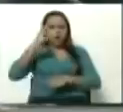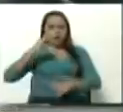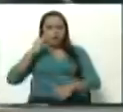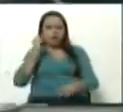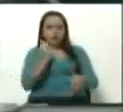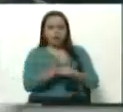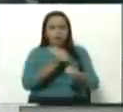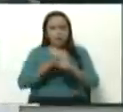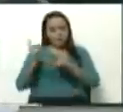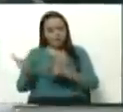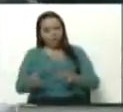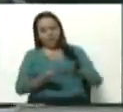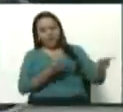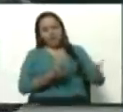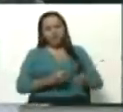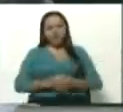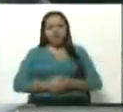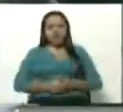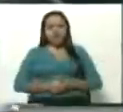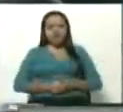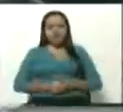hermana.